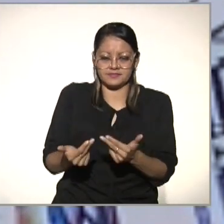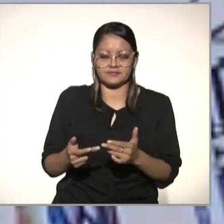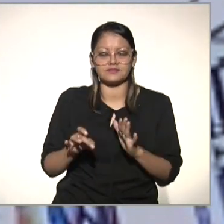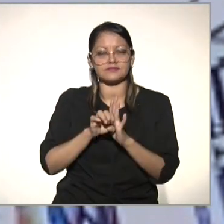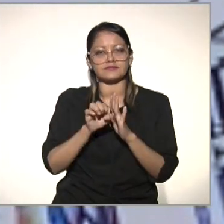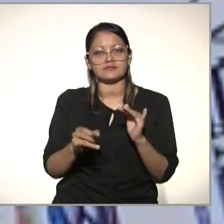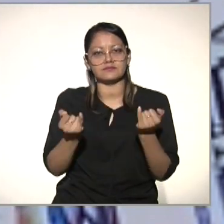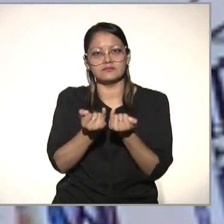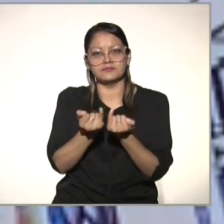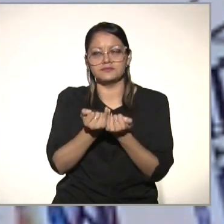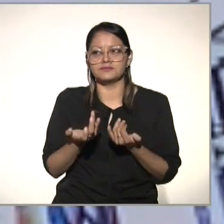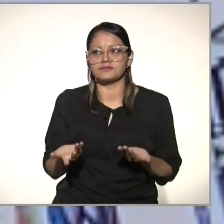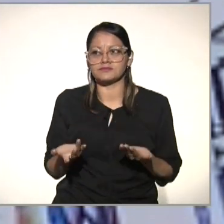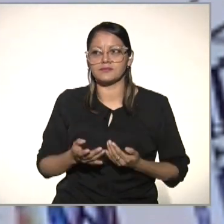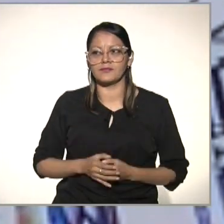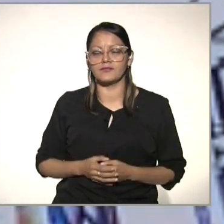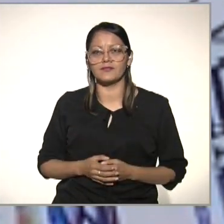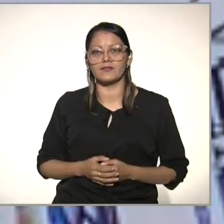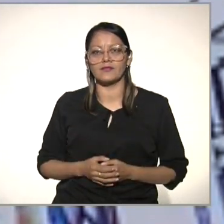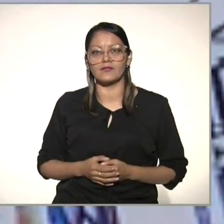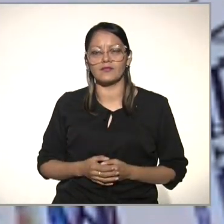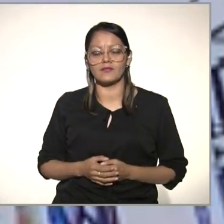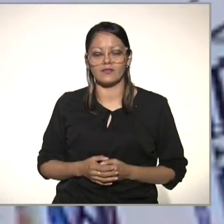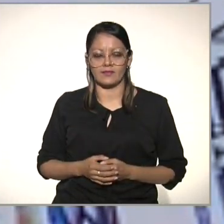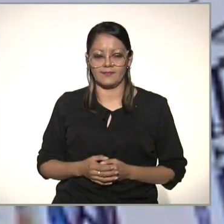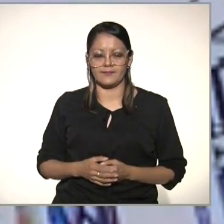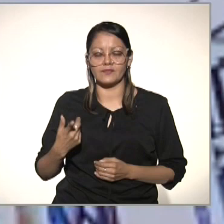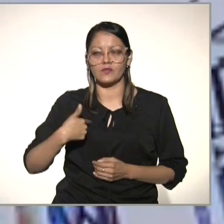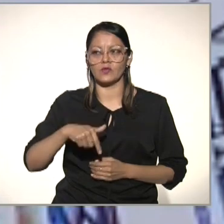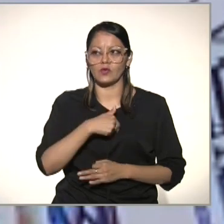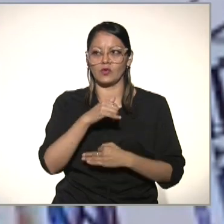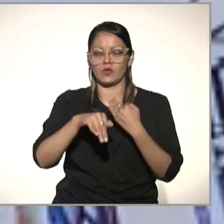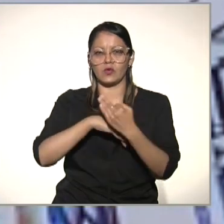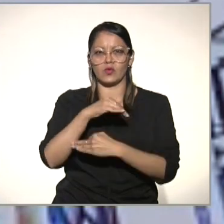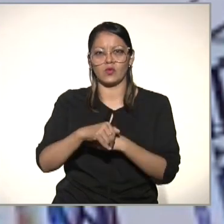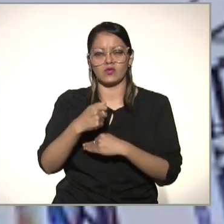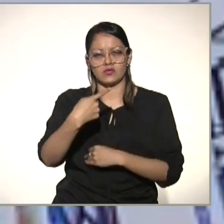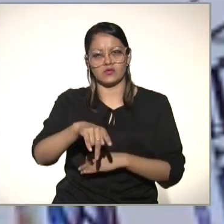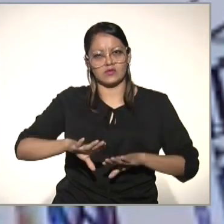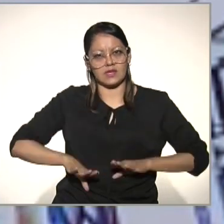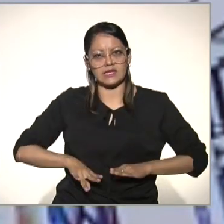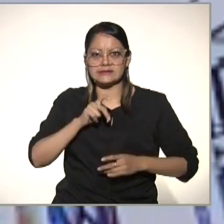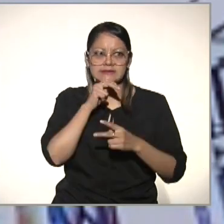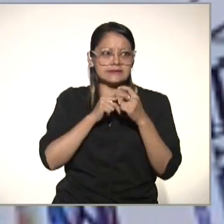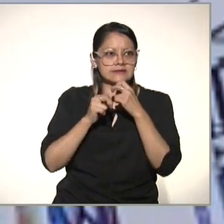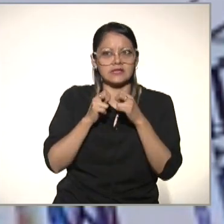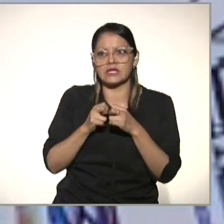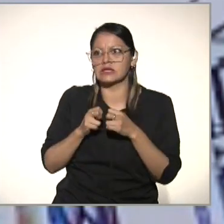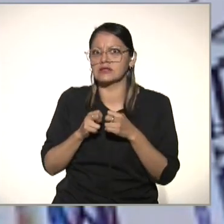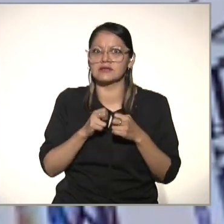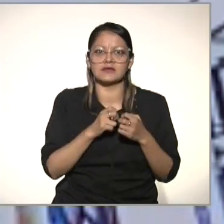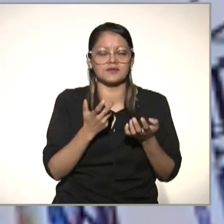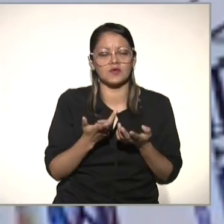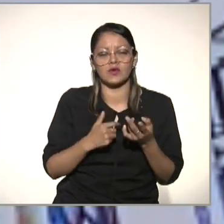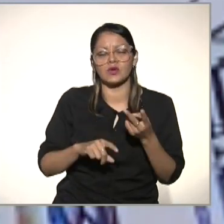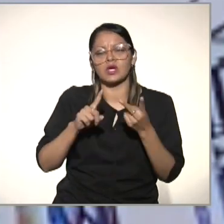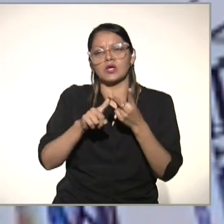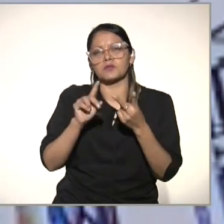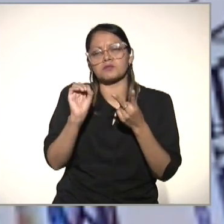esta parte del que traemos, tienes una personalidad ansiosa o tienes una